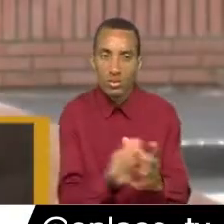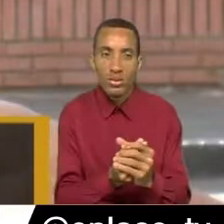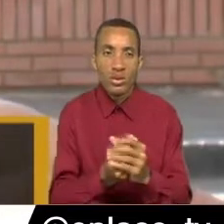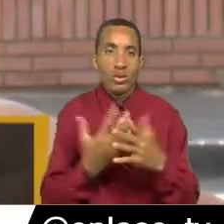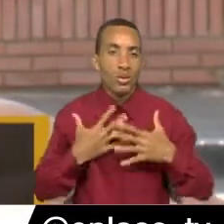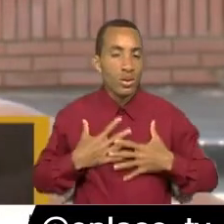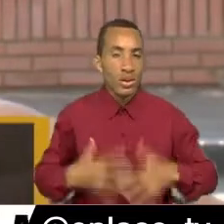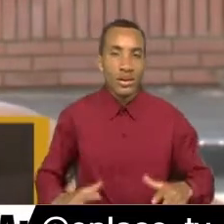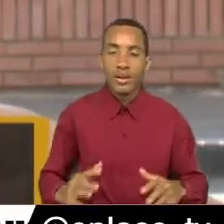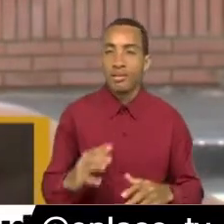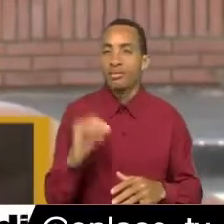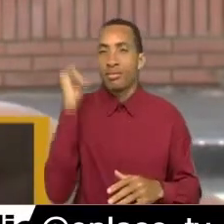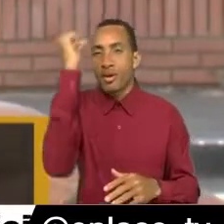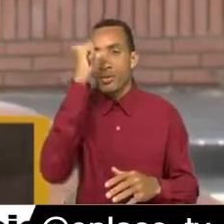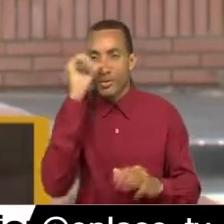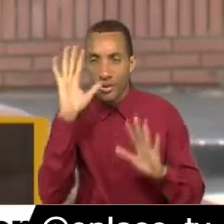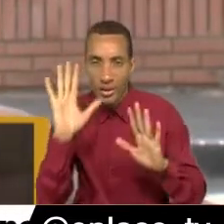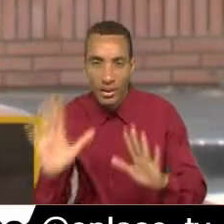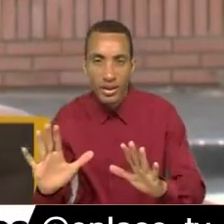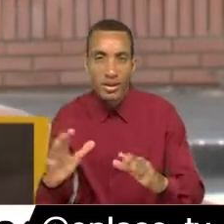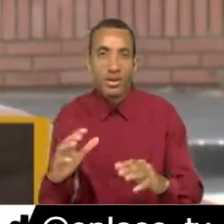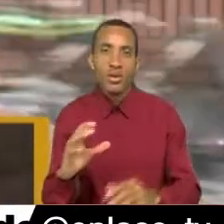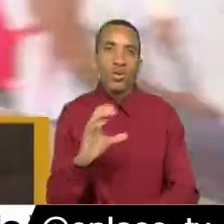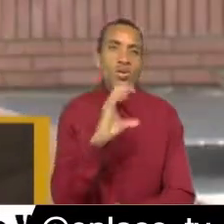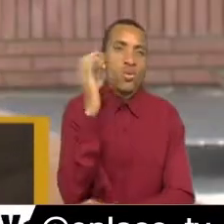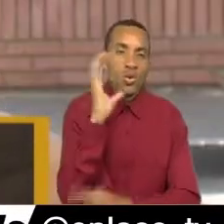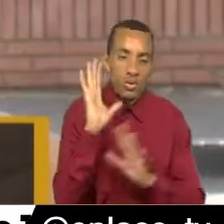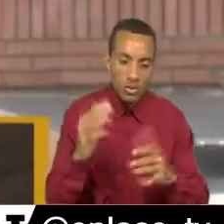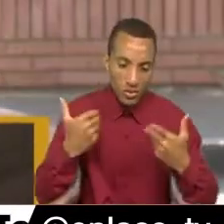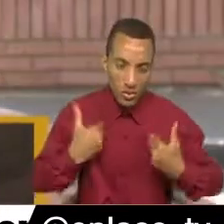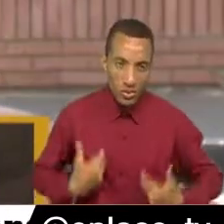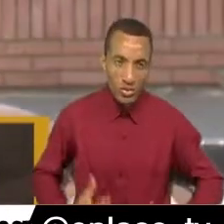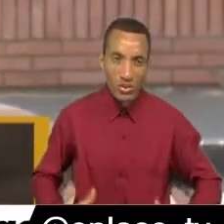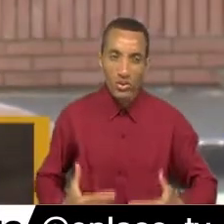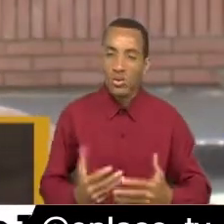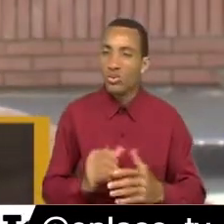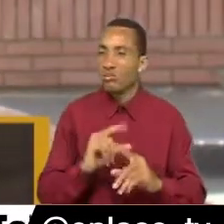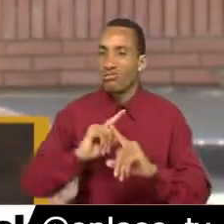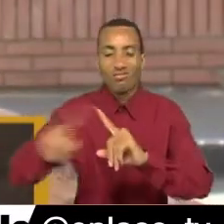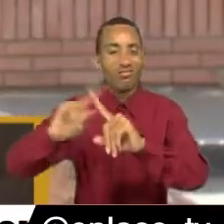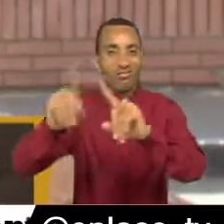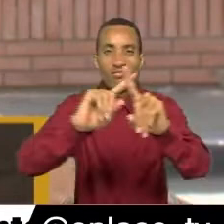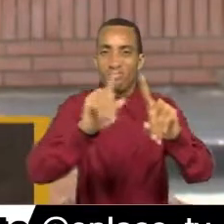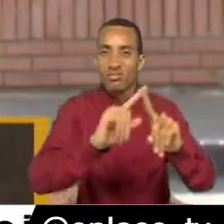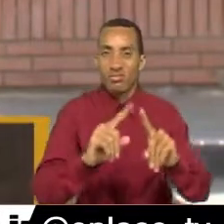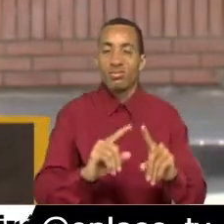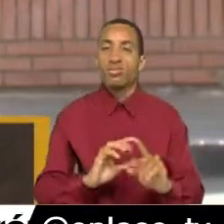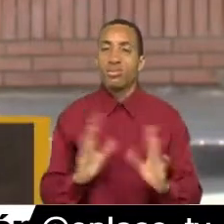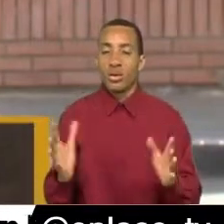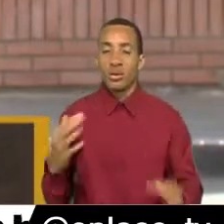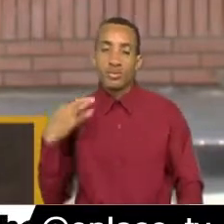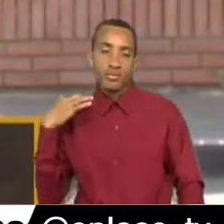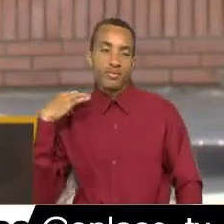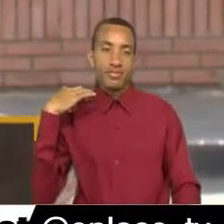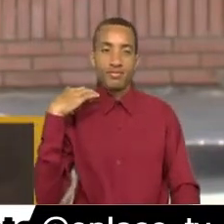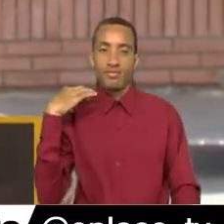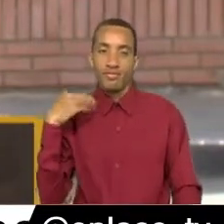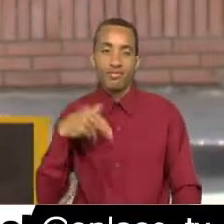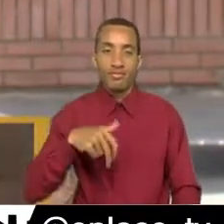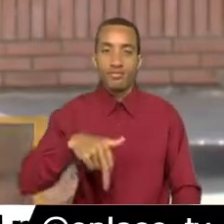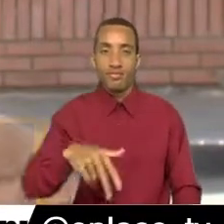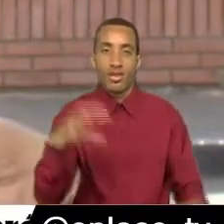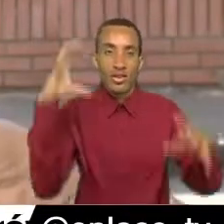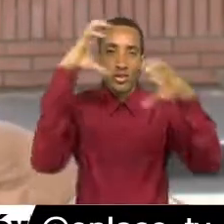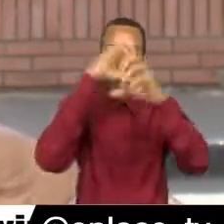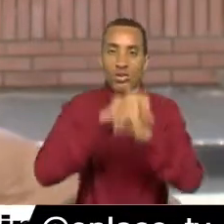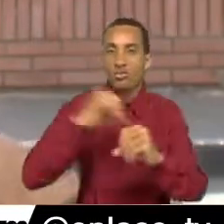africanas, totalmente salidas muy colombianas, y otras cosas que se van a dar esa noche allá con luz, color